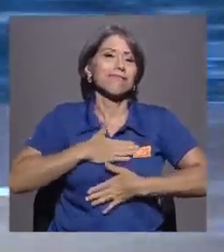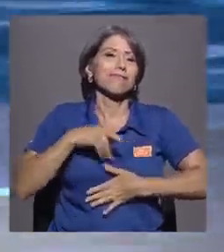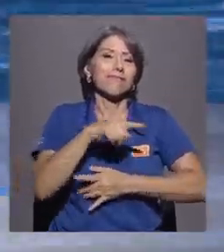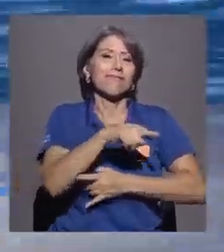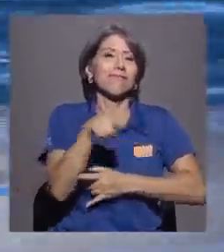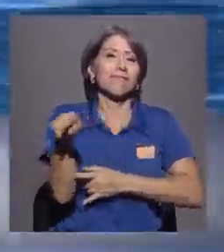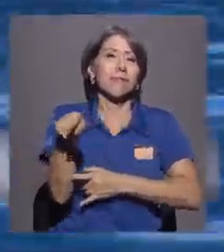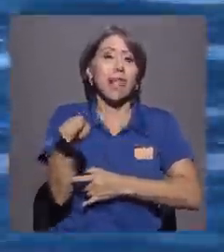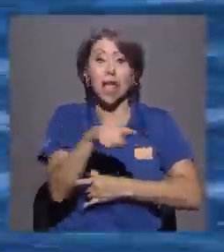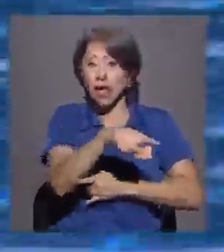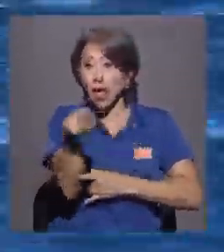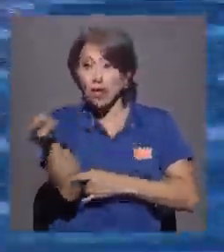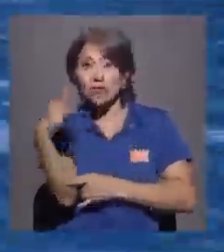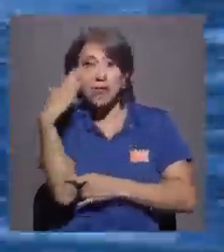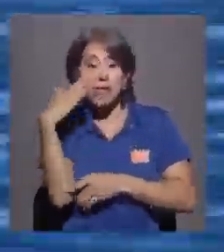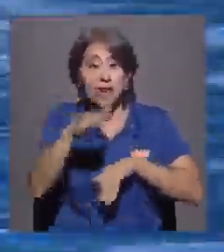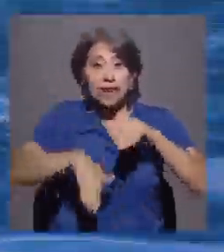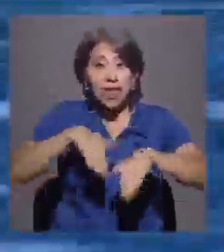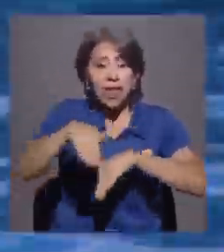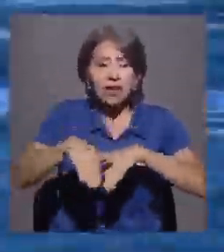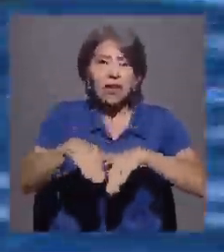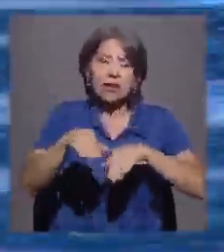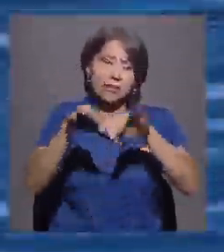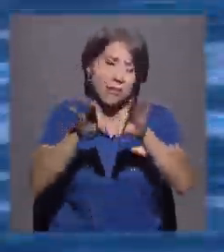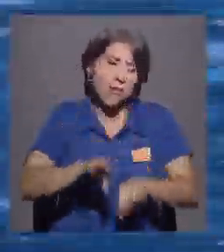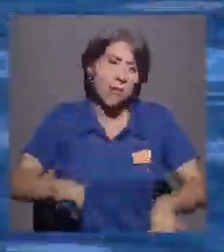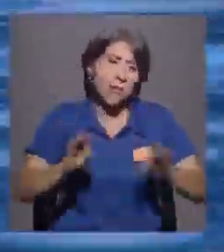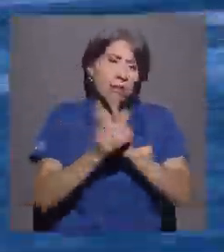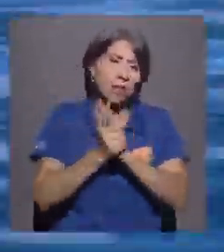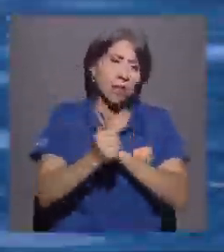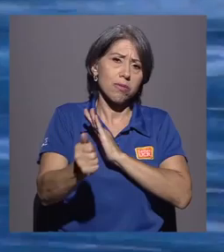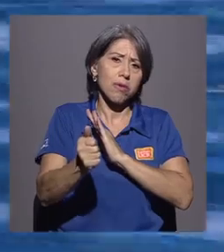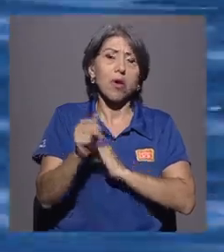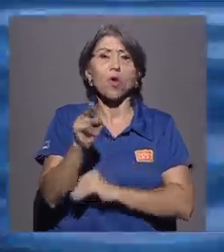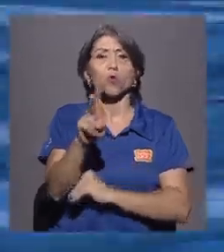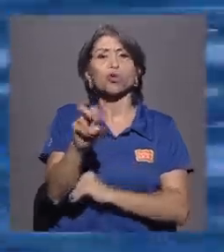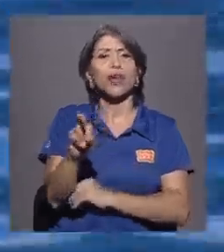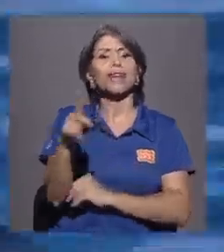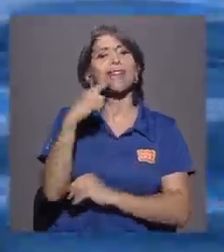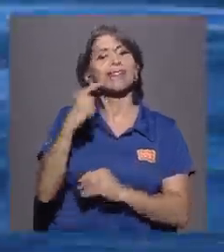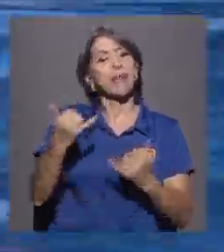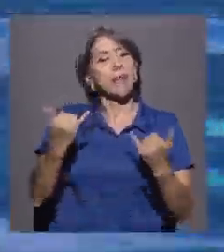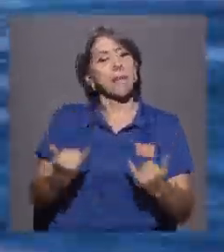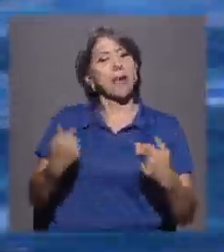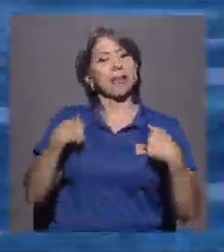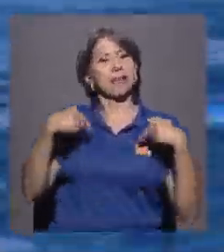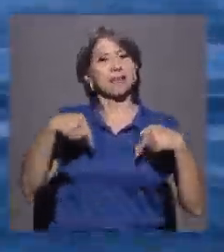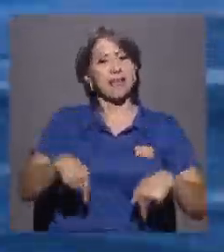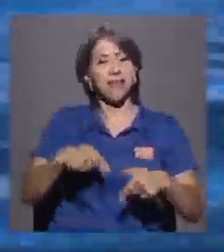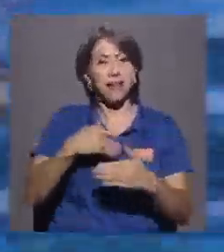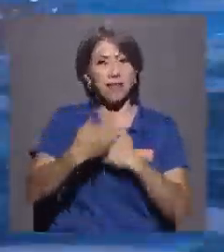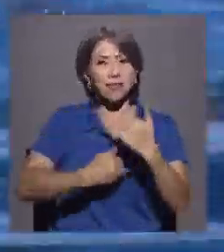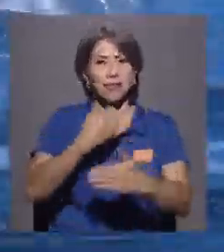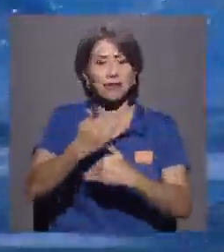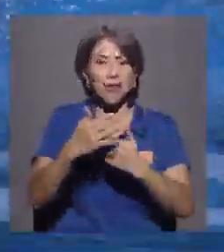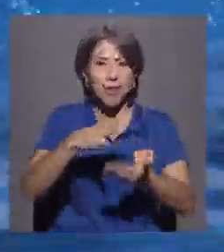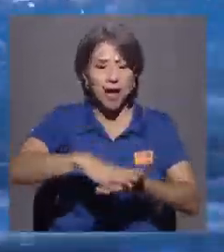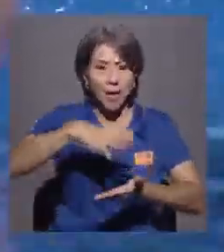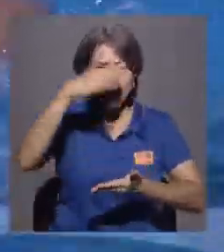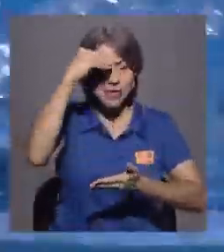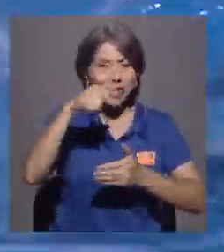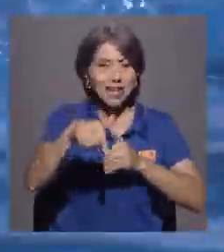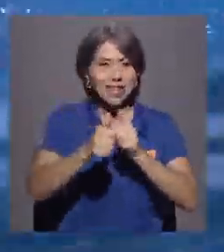esta población, saber nadar es una destreza importante y la UCR dice presente en el proceso de aprendizaje de este